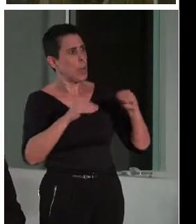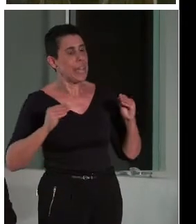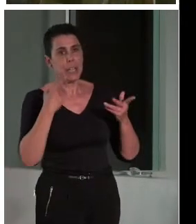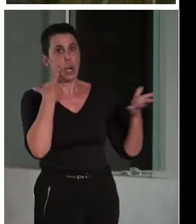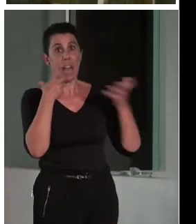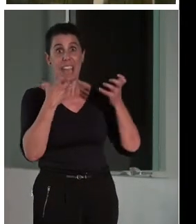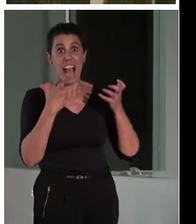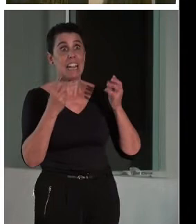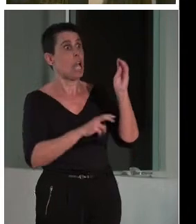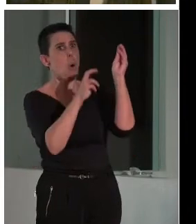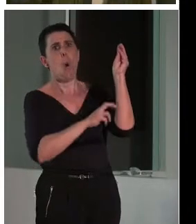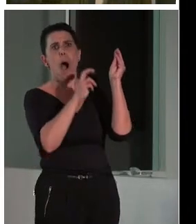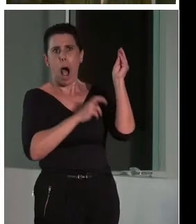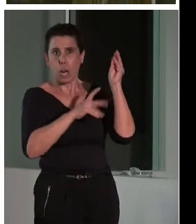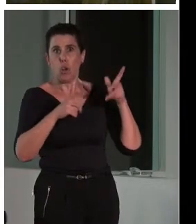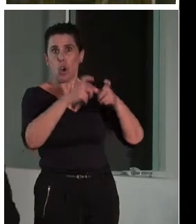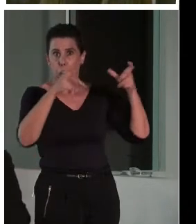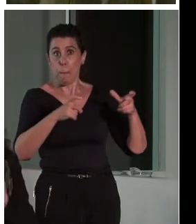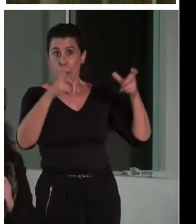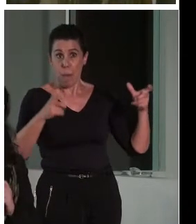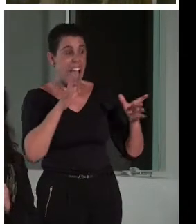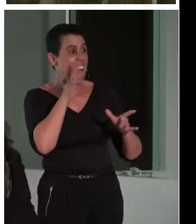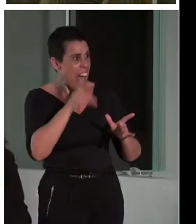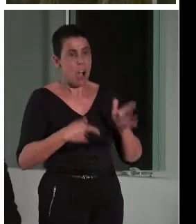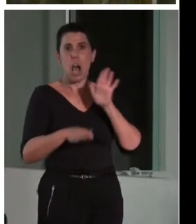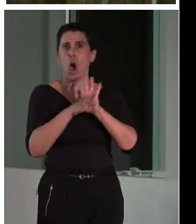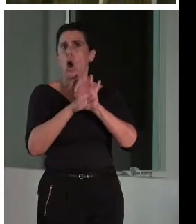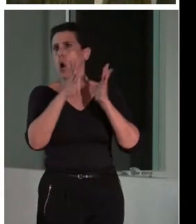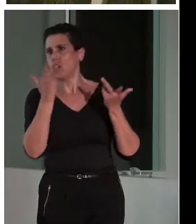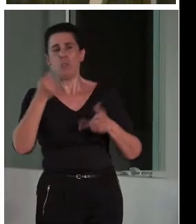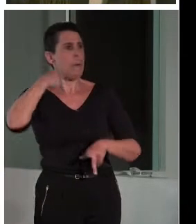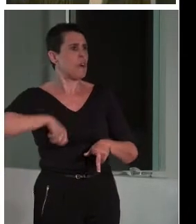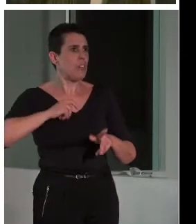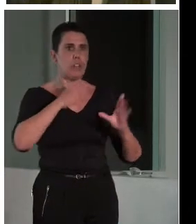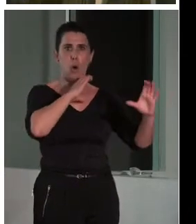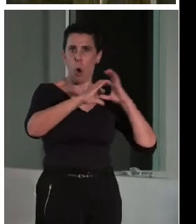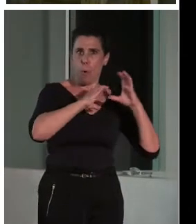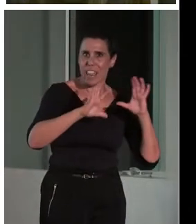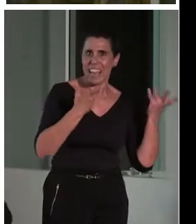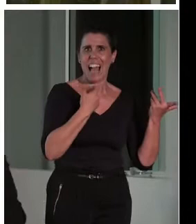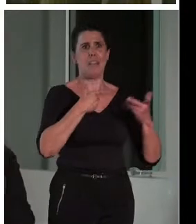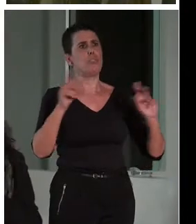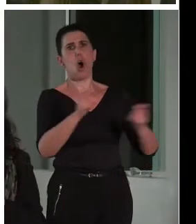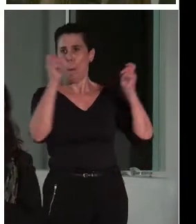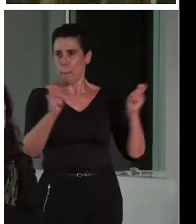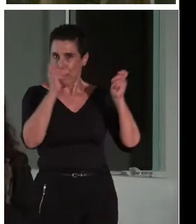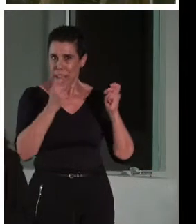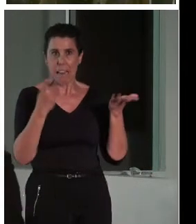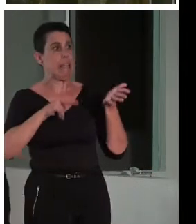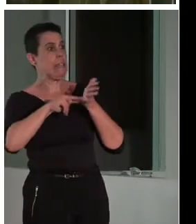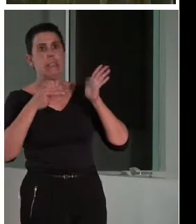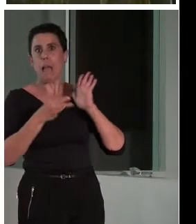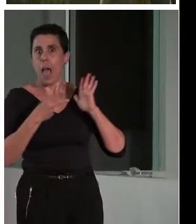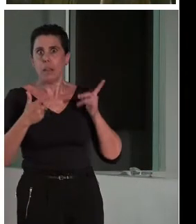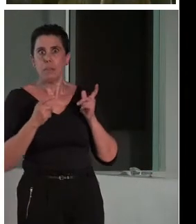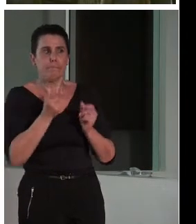crecido mucho ahora estamos también gente del material estamos gente de comunicación de marketing está entrando gente de tecnología en fin estamos creciendo